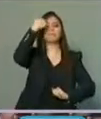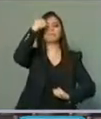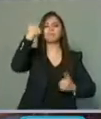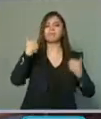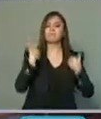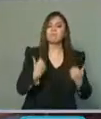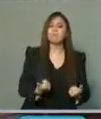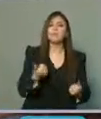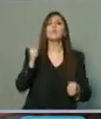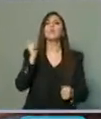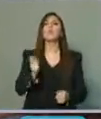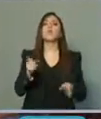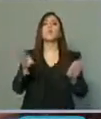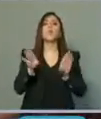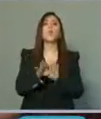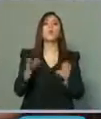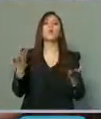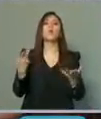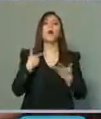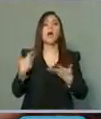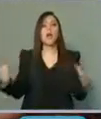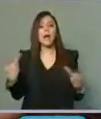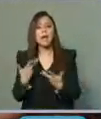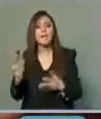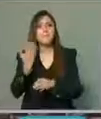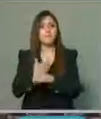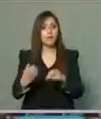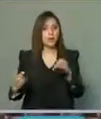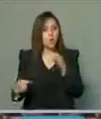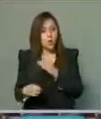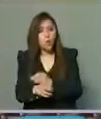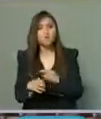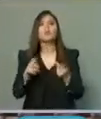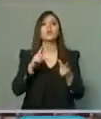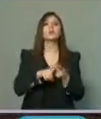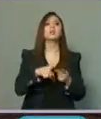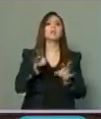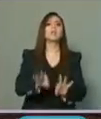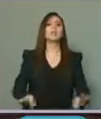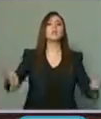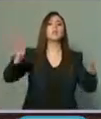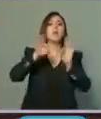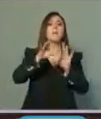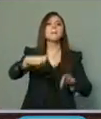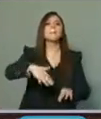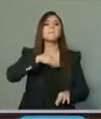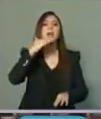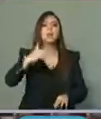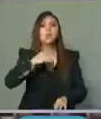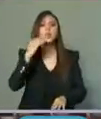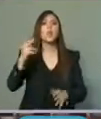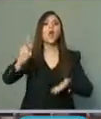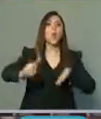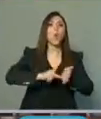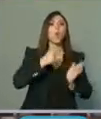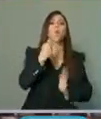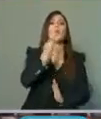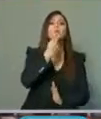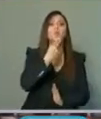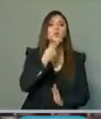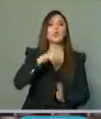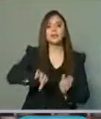el empleo de recursos, en cuanto a por qué es importante reciclar la basura, por qué es importante evitar